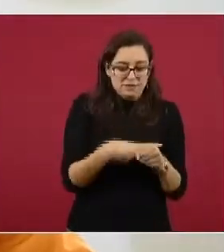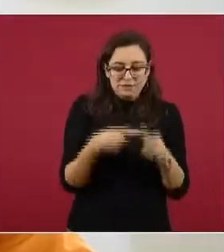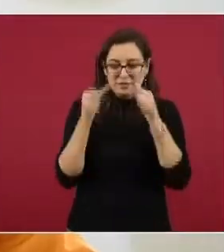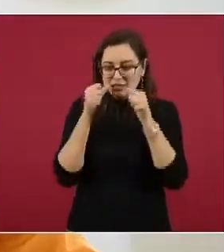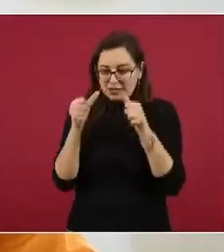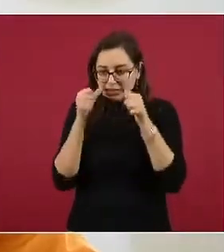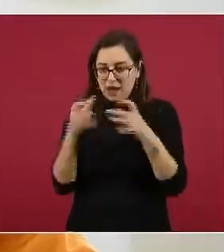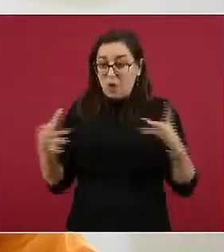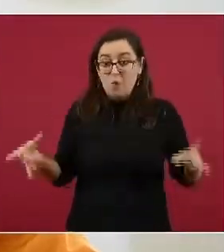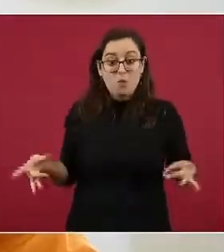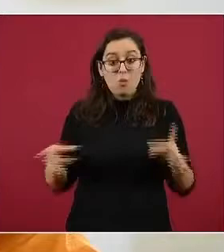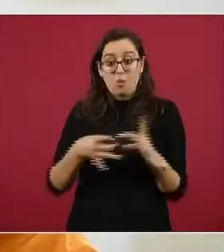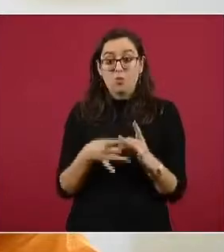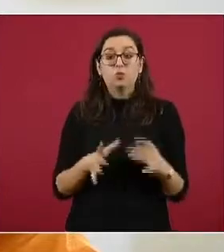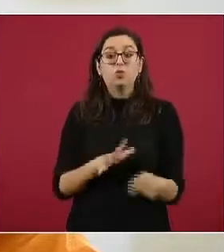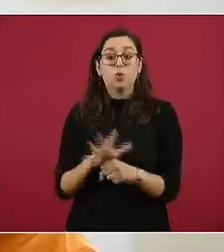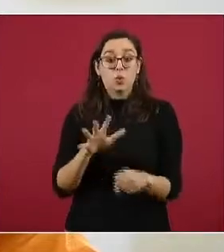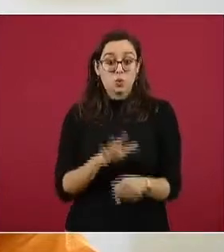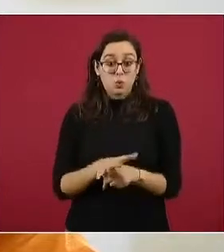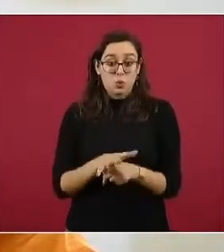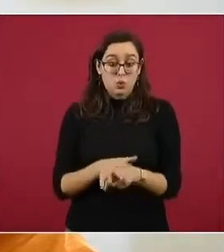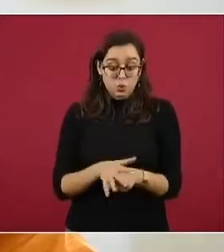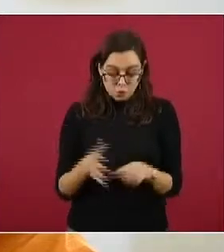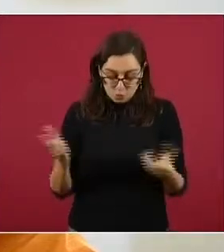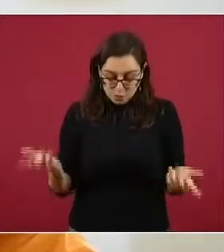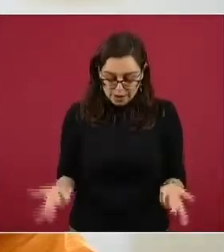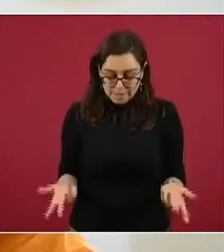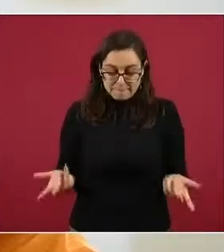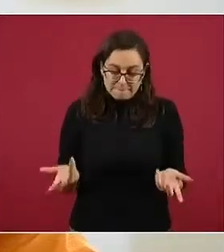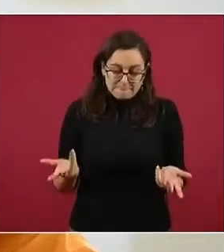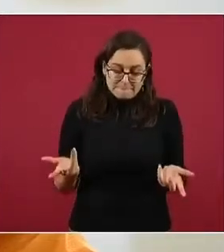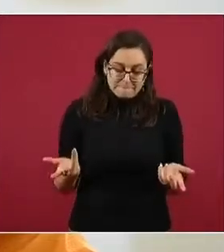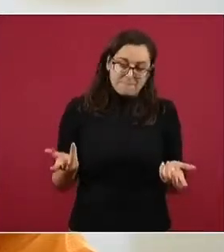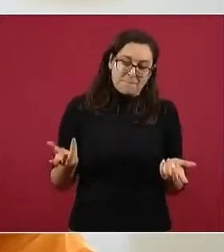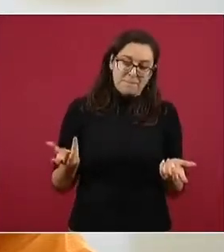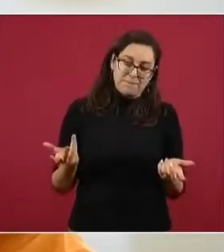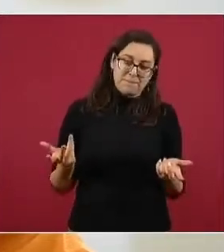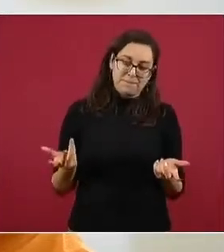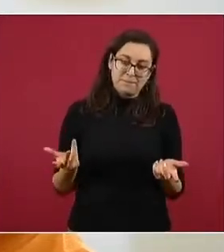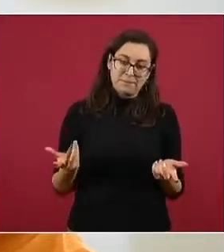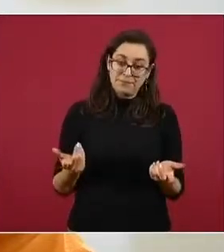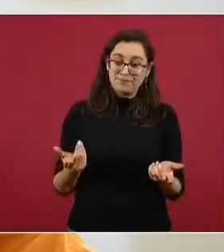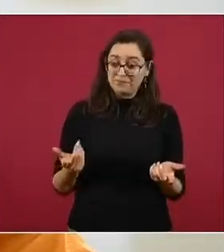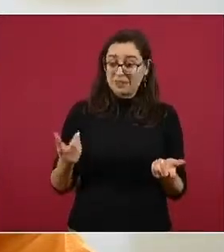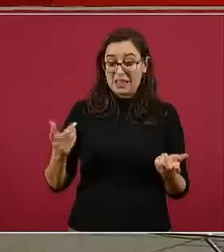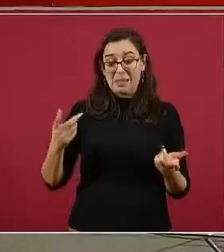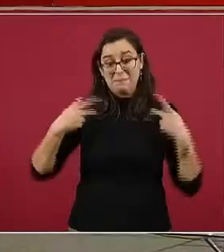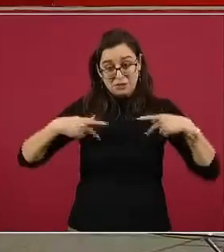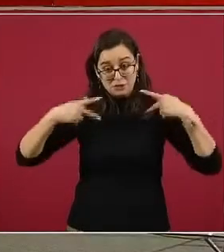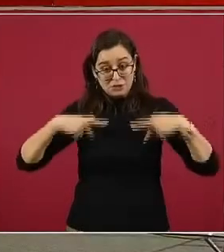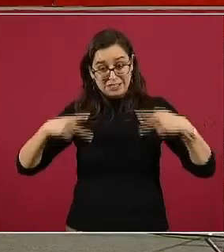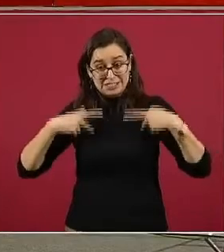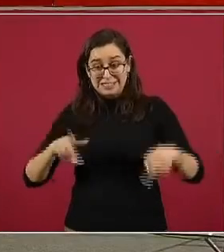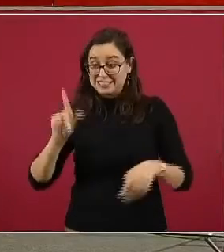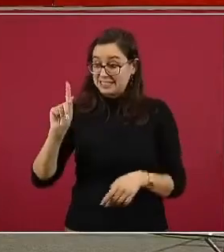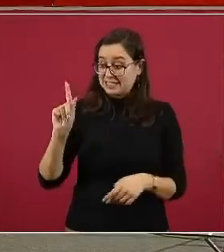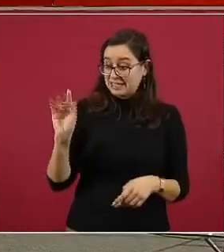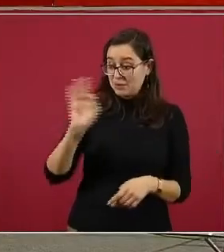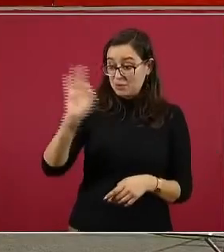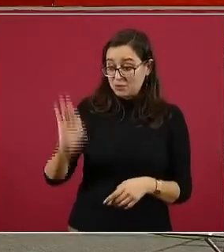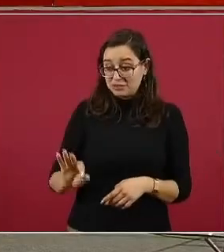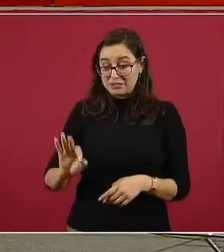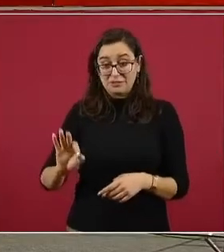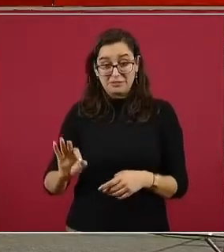atención, es el hecho de que 70% de la población tiene